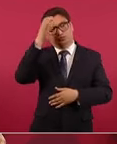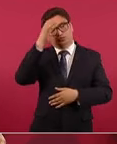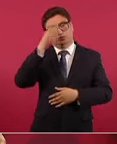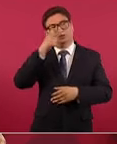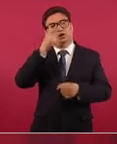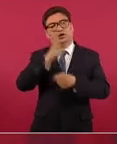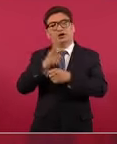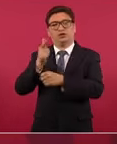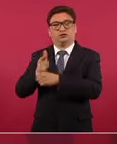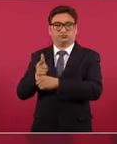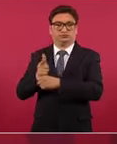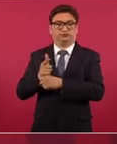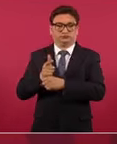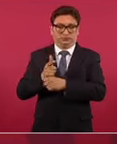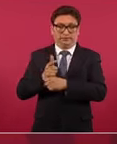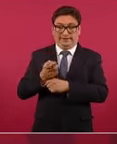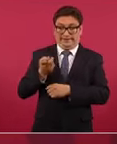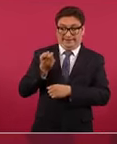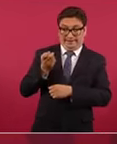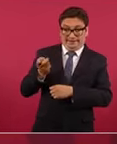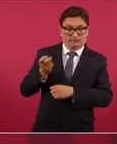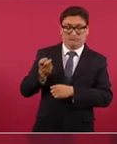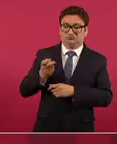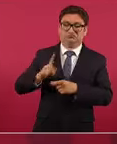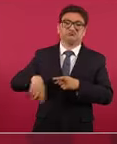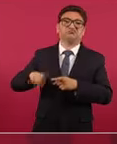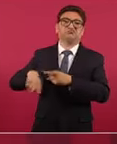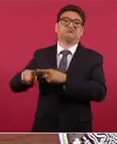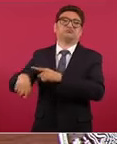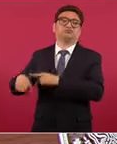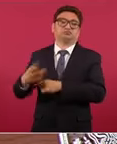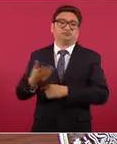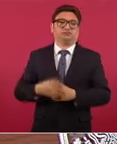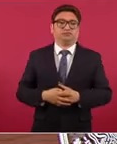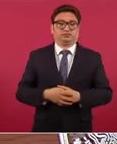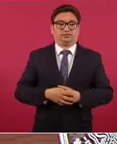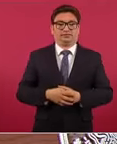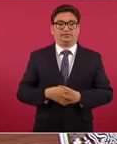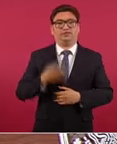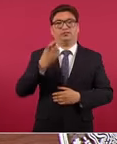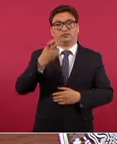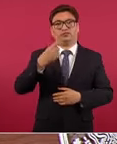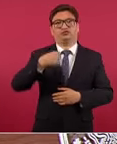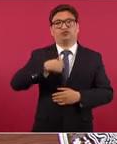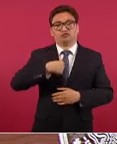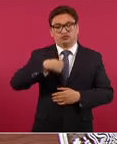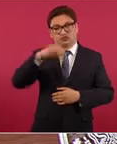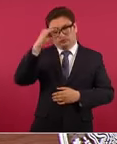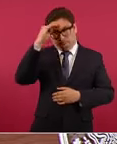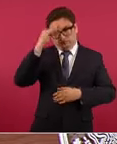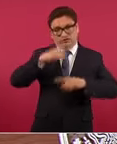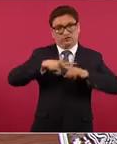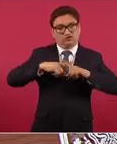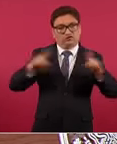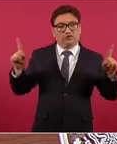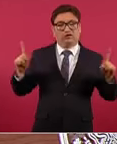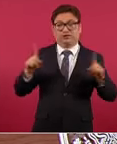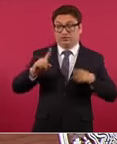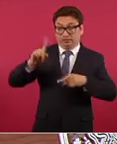y es que había que terminarlas yo pienso distinto al contrario